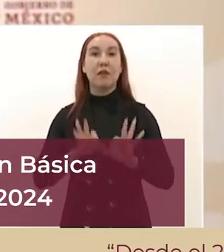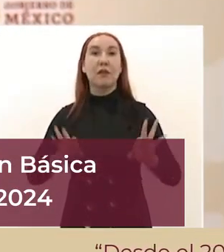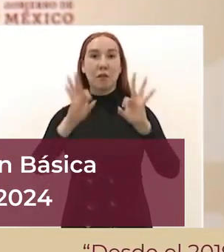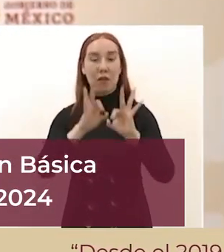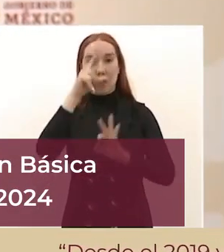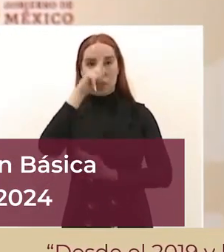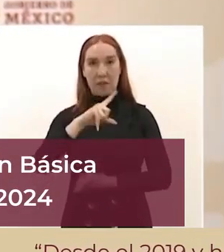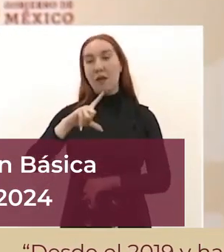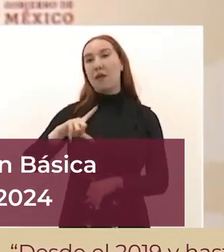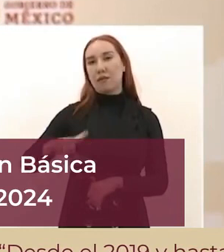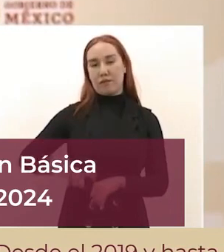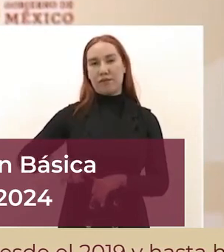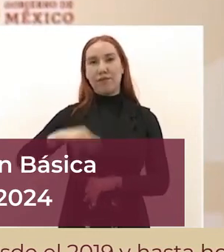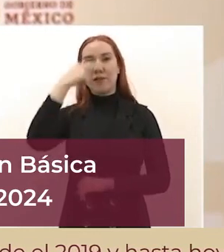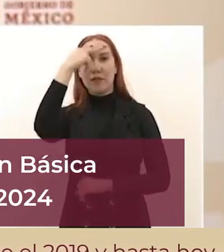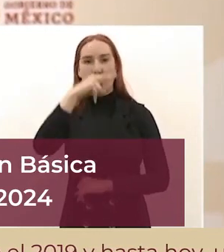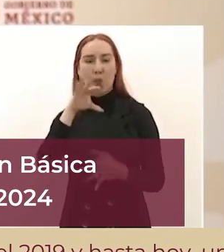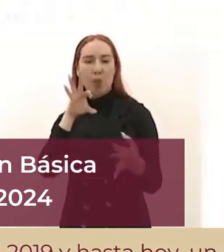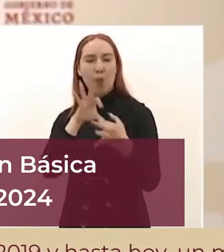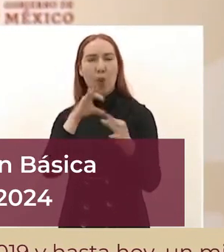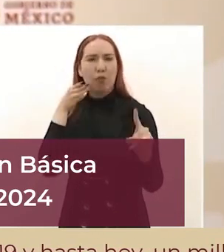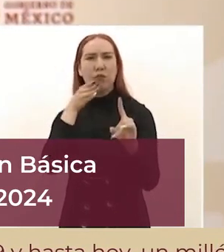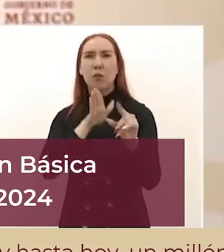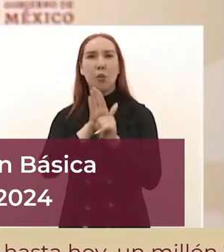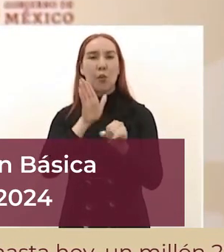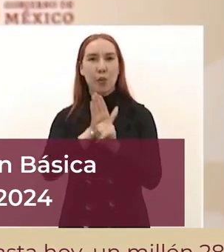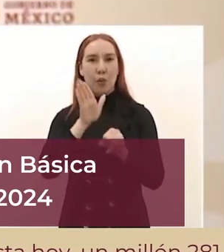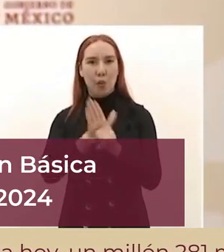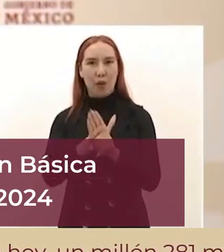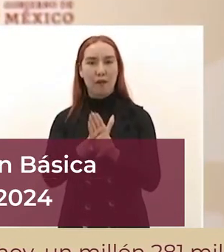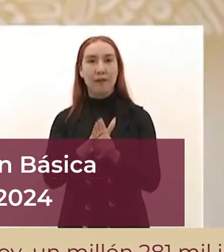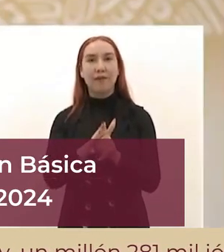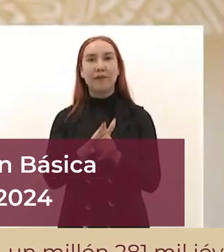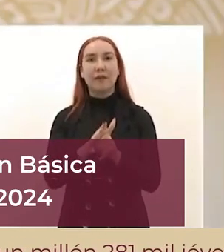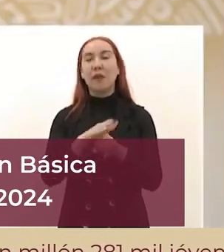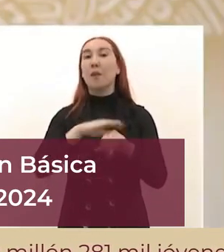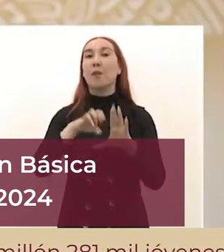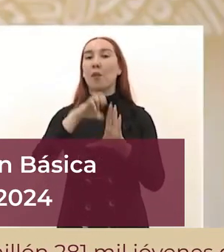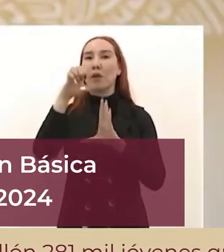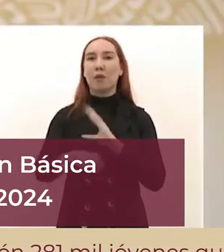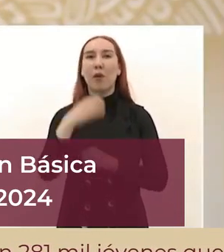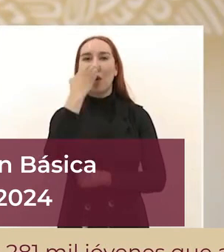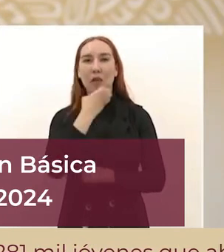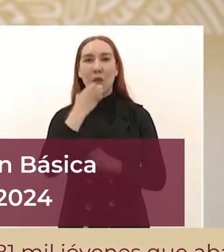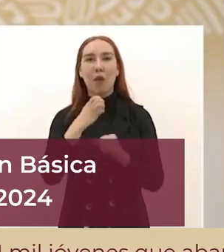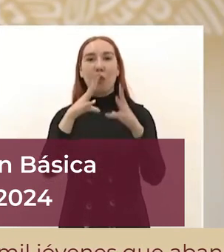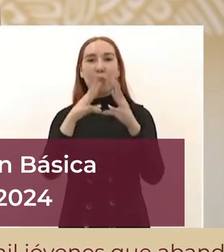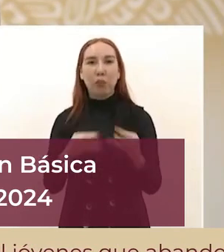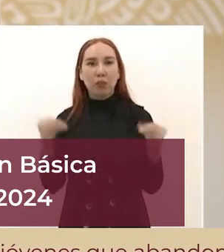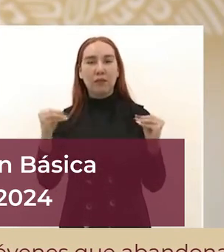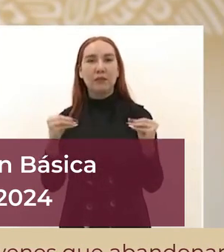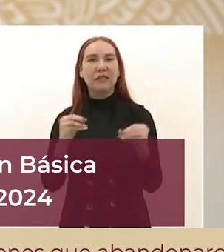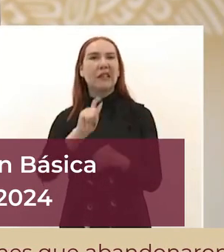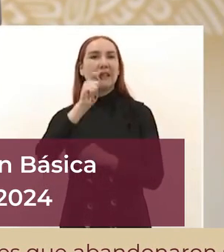Desde el estado de San Luis Potosí, el coordinador nacional de las becas para el bienestar, Benito Juárez, Abraham Vázquez, informó que durante el